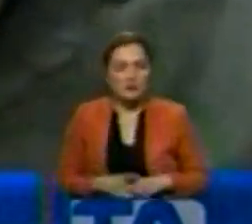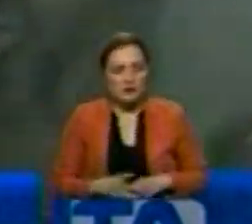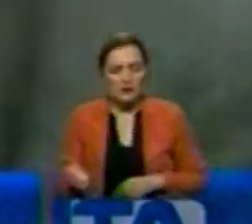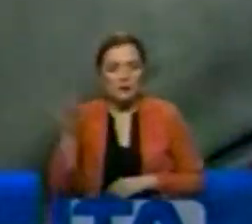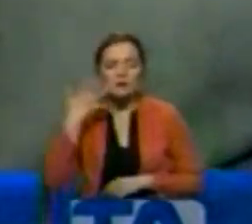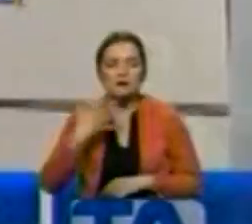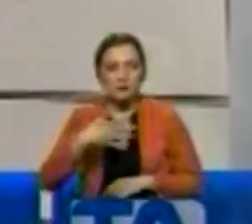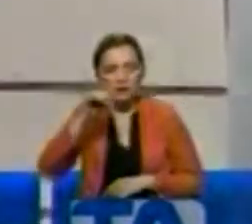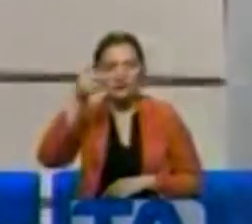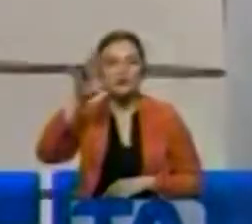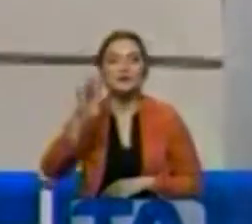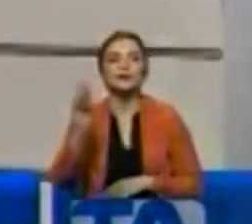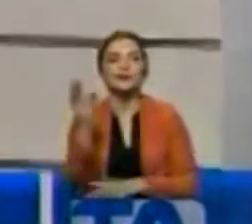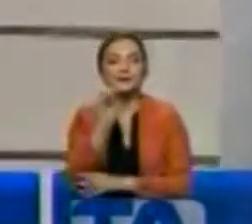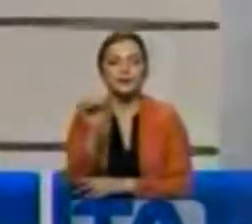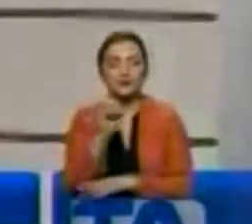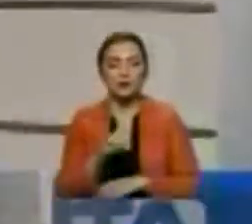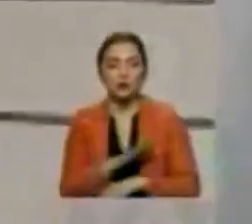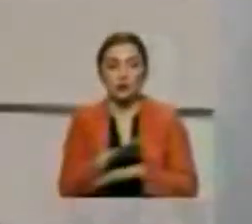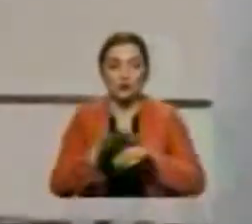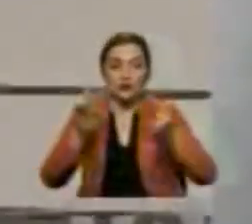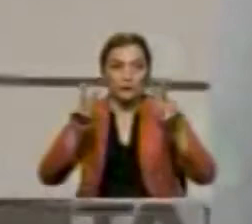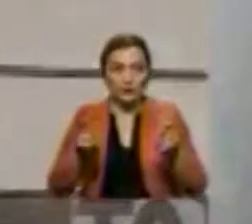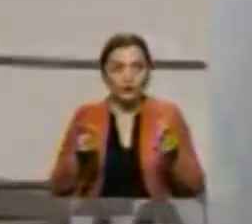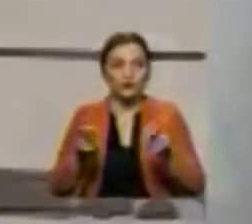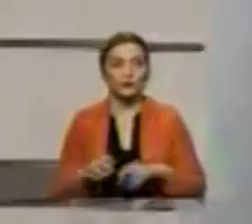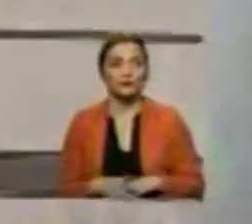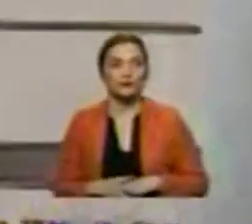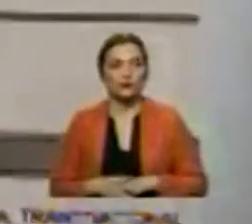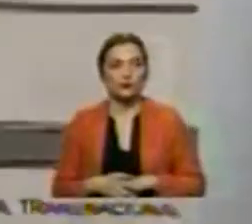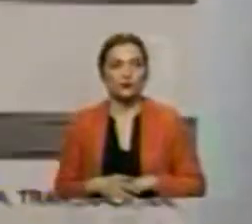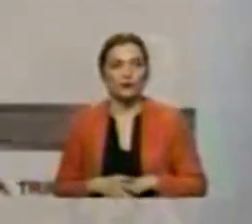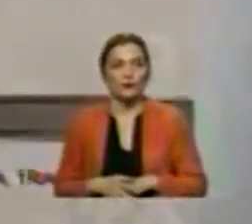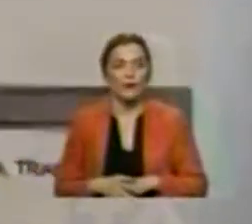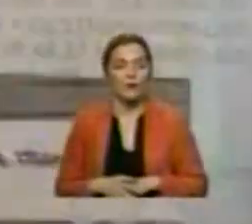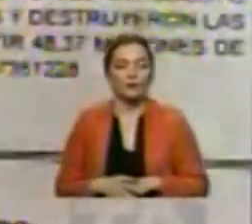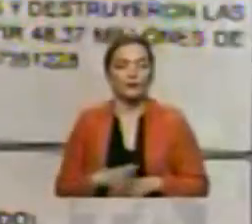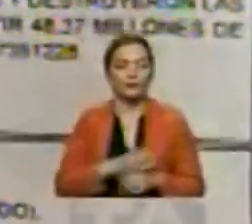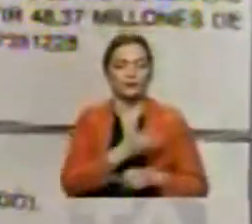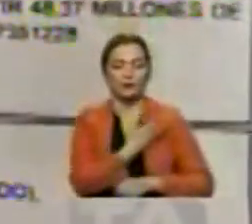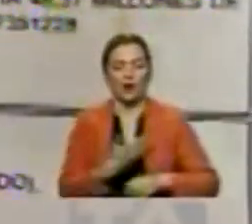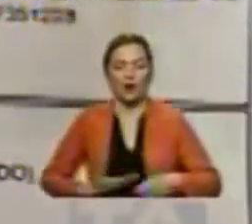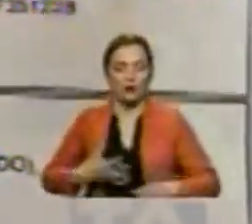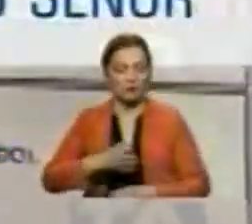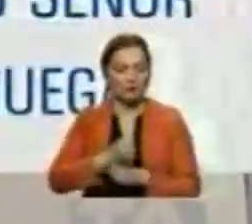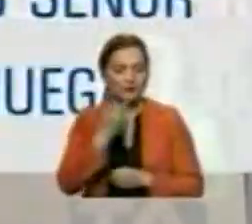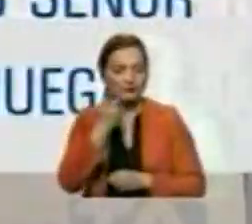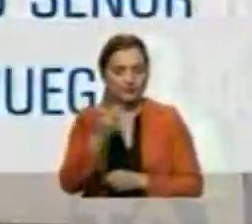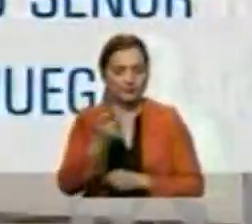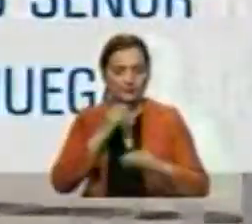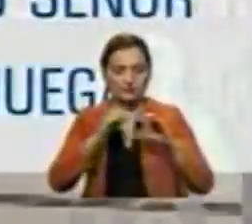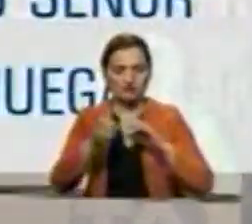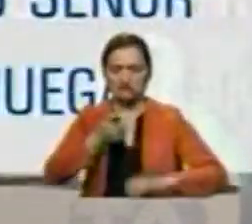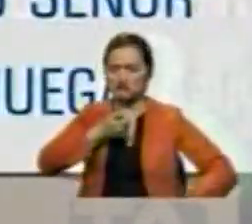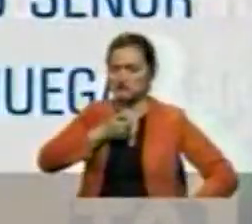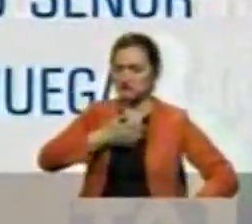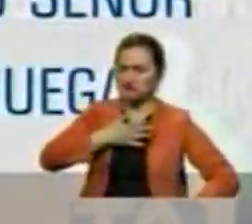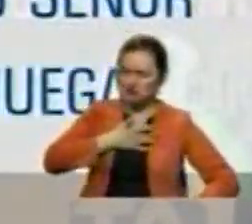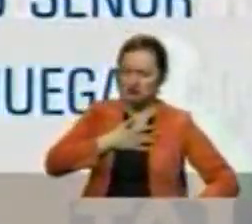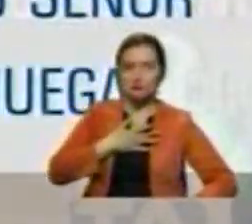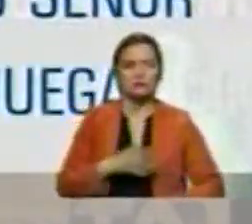pasado 17 de octubre y hace referencia a las palabras del presidente de la CONAIE cuando afirmó ante los medios de comunicación